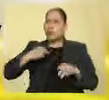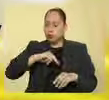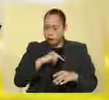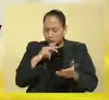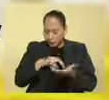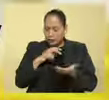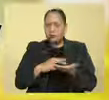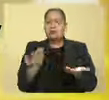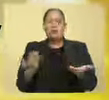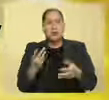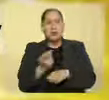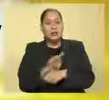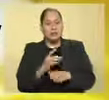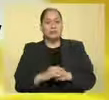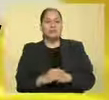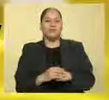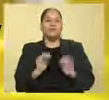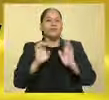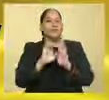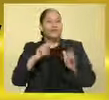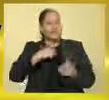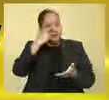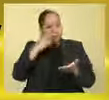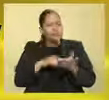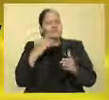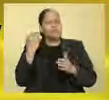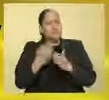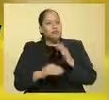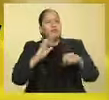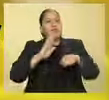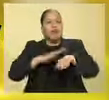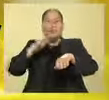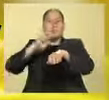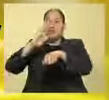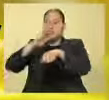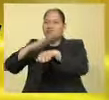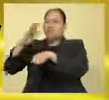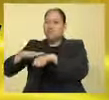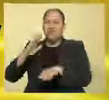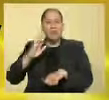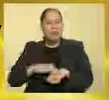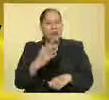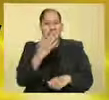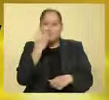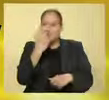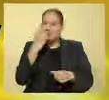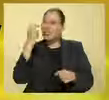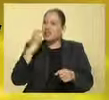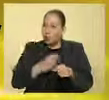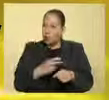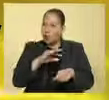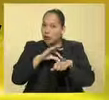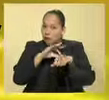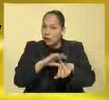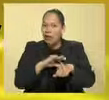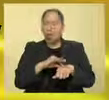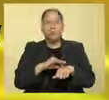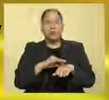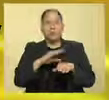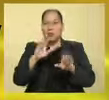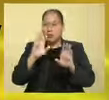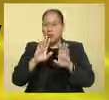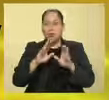de eso? Yo creo que hacen falta campañas más agresivas, reales, de lo que